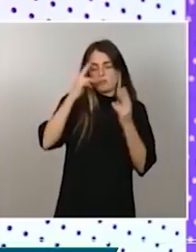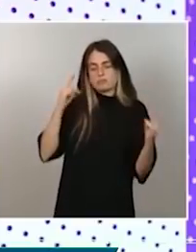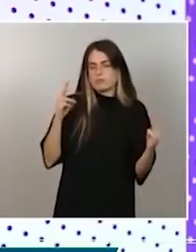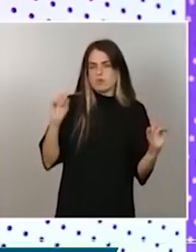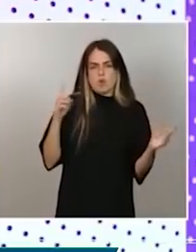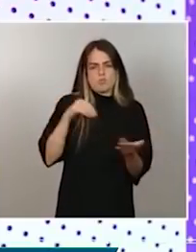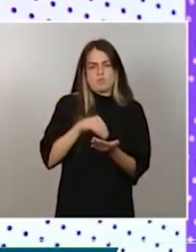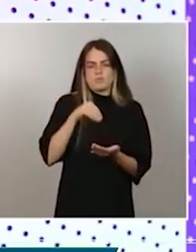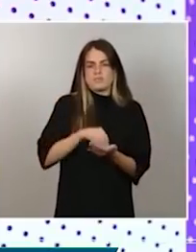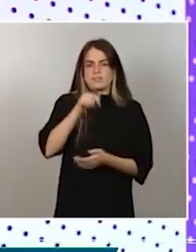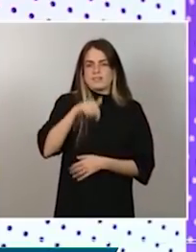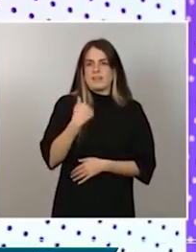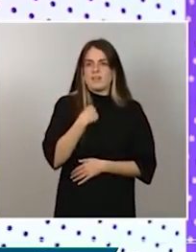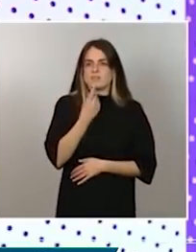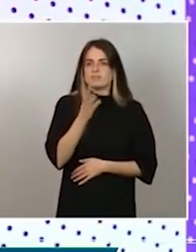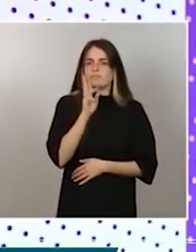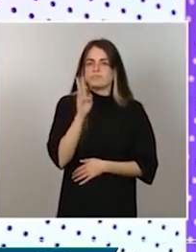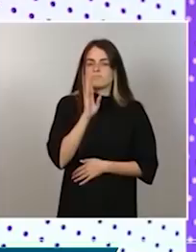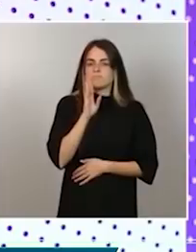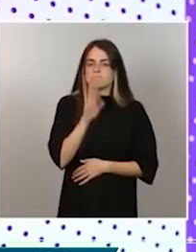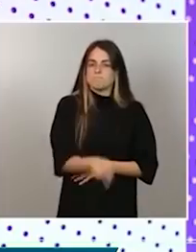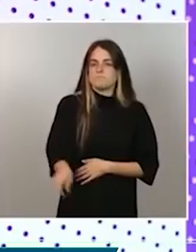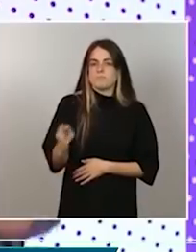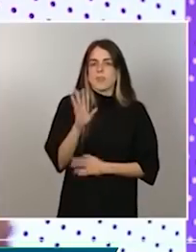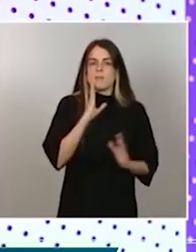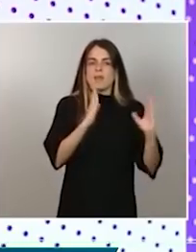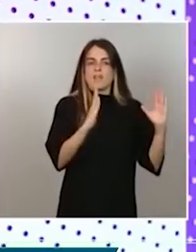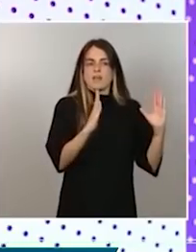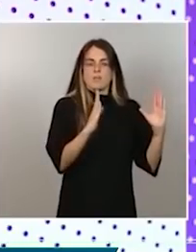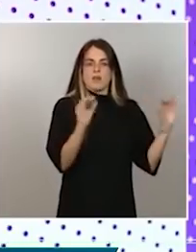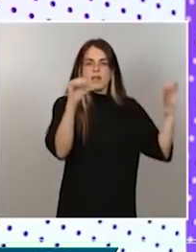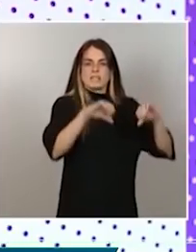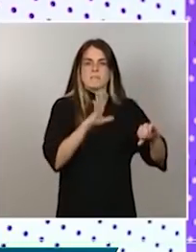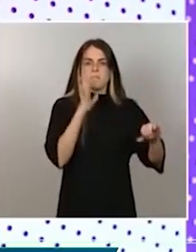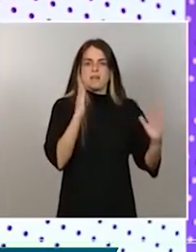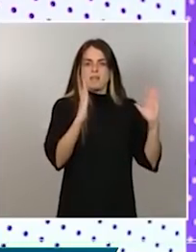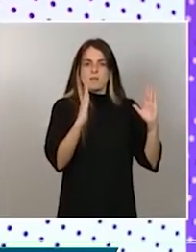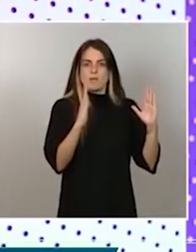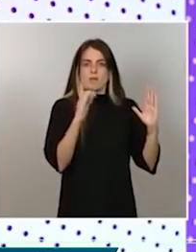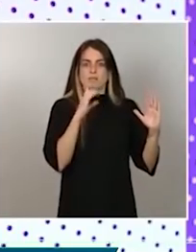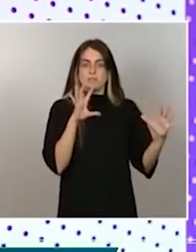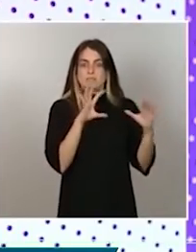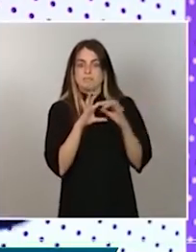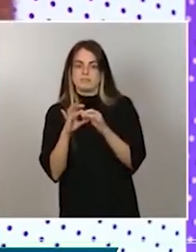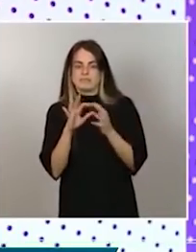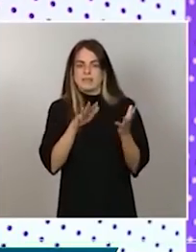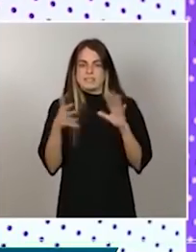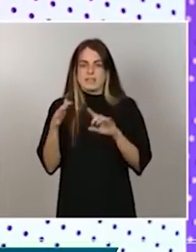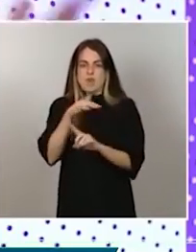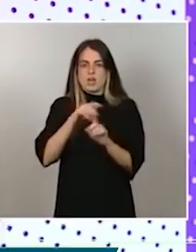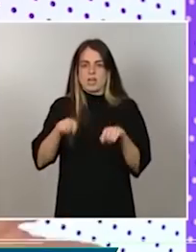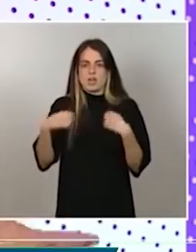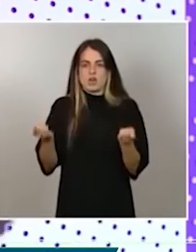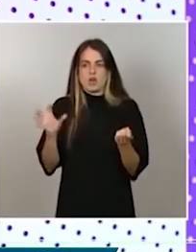que quieren liquidar empezó zapatero queriendo hacer una segunda transición y en eso sí que sigue sánchez y siguen